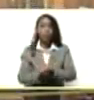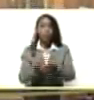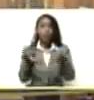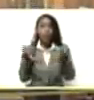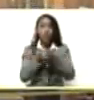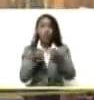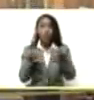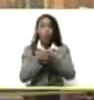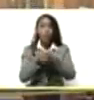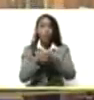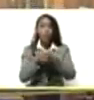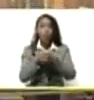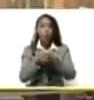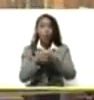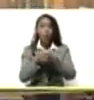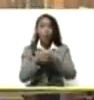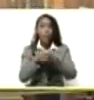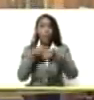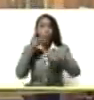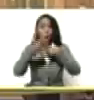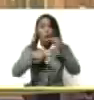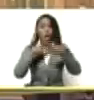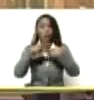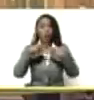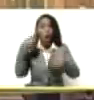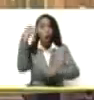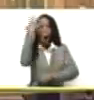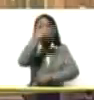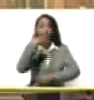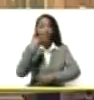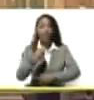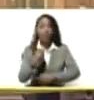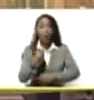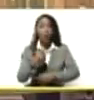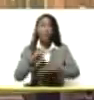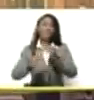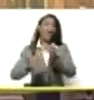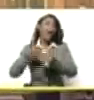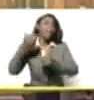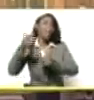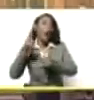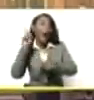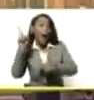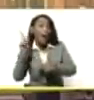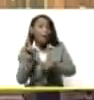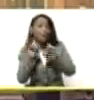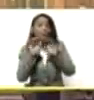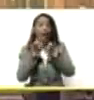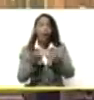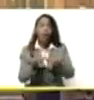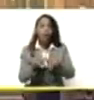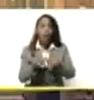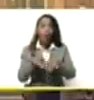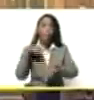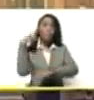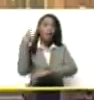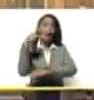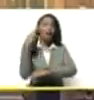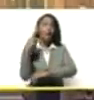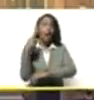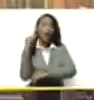importaciones la producción agrícola jugó un papel estelar y fundamental